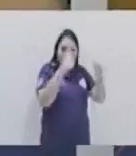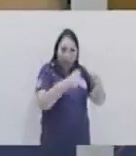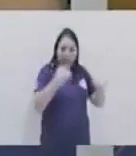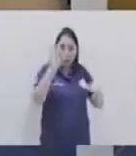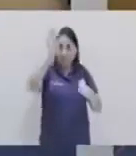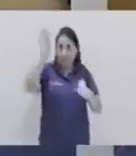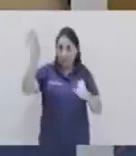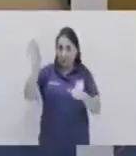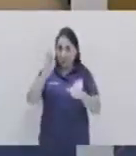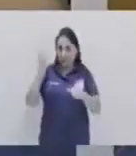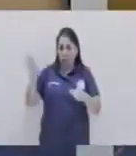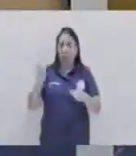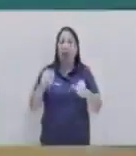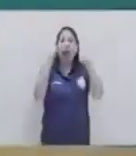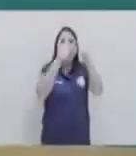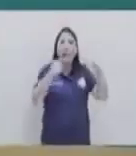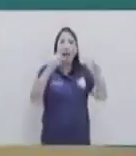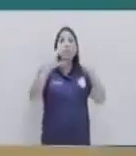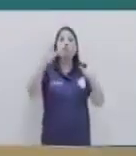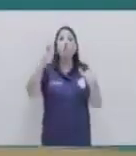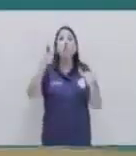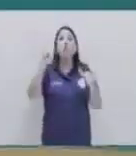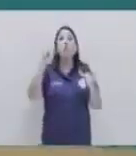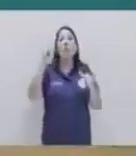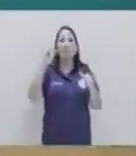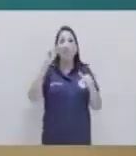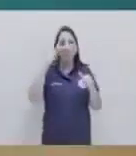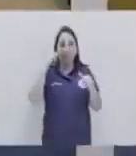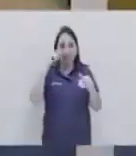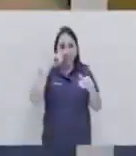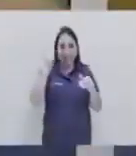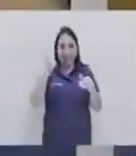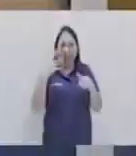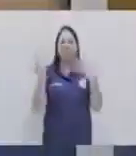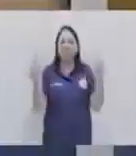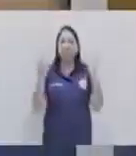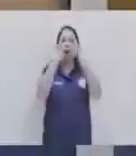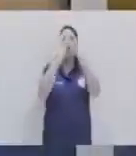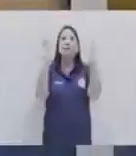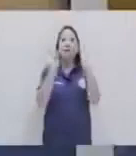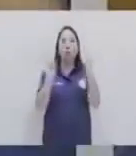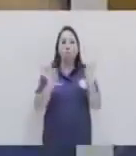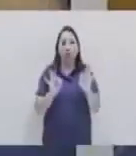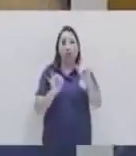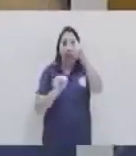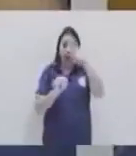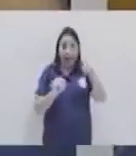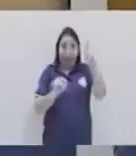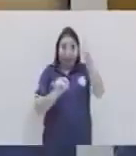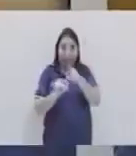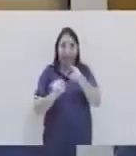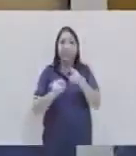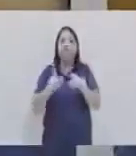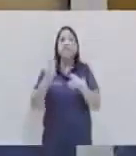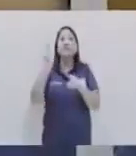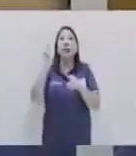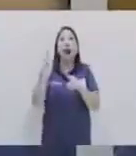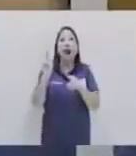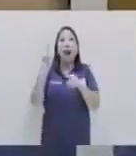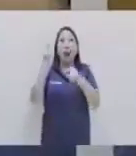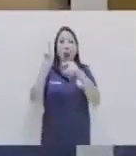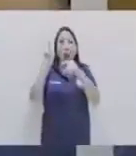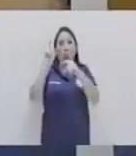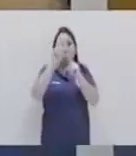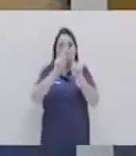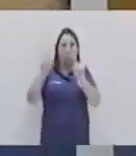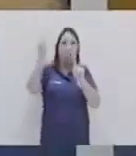funciones cuadráticas. Una función cuadrática es aquella que tiene la forma ax al cuadrado más bx va a ser. En